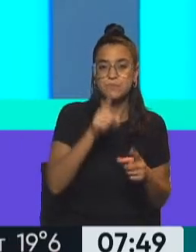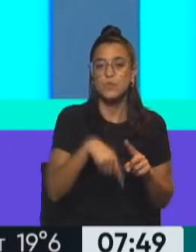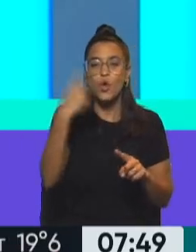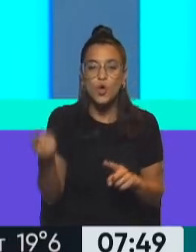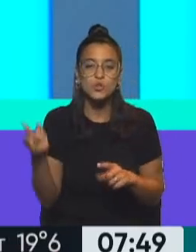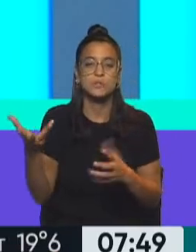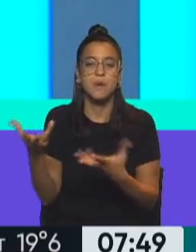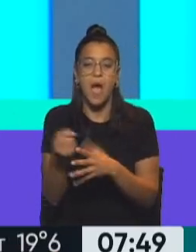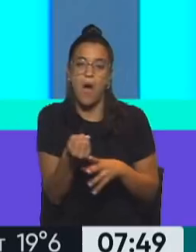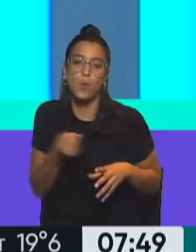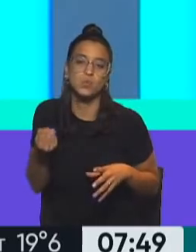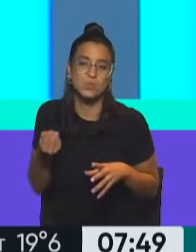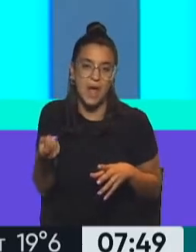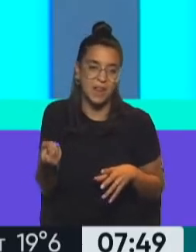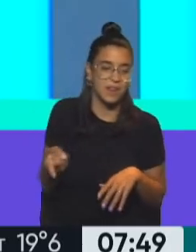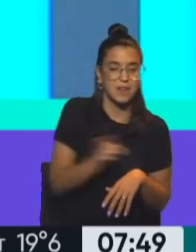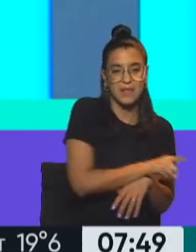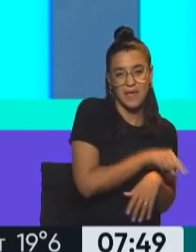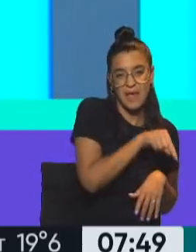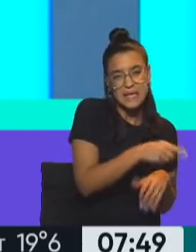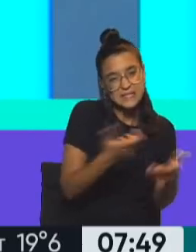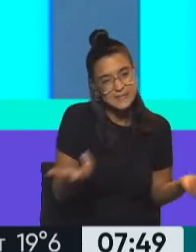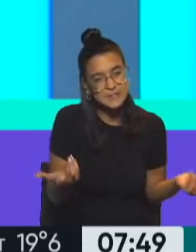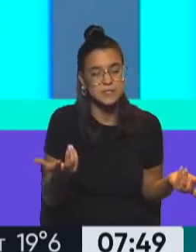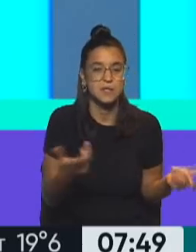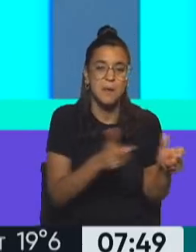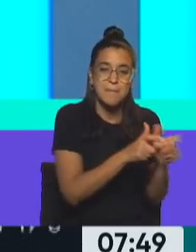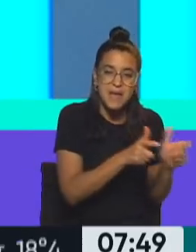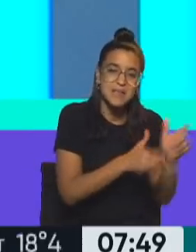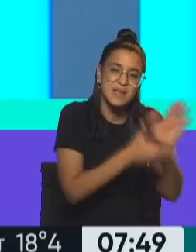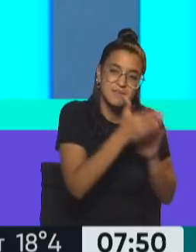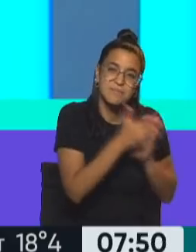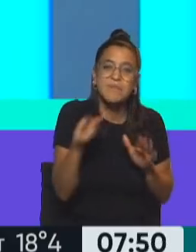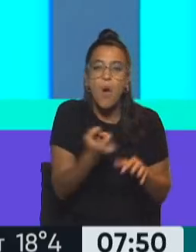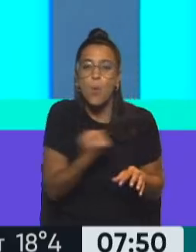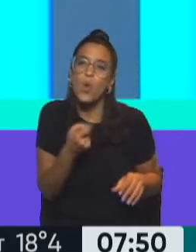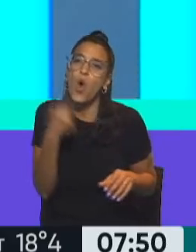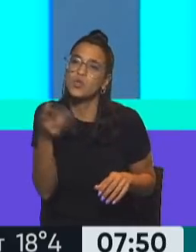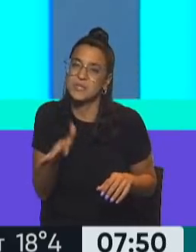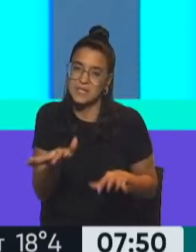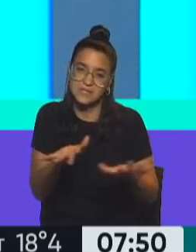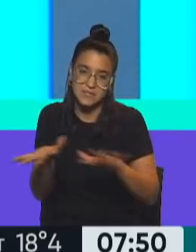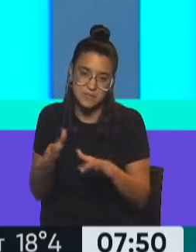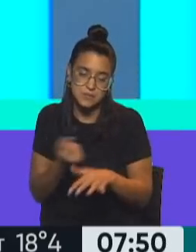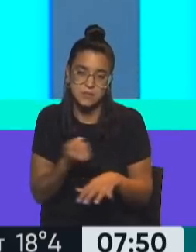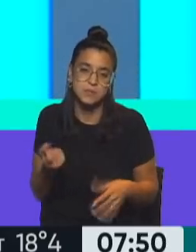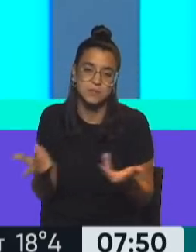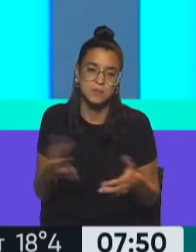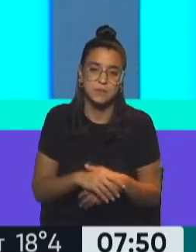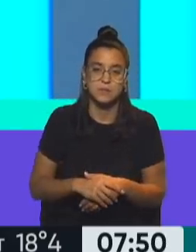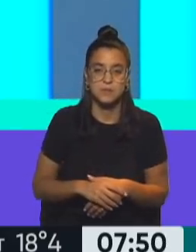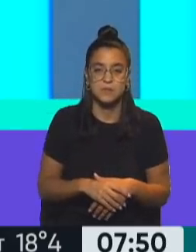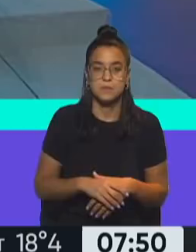otro lugar donde ajustar digamos más fuertemente que por los pasajes al exterior en vez de ir por la gente